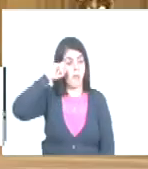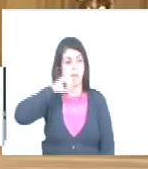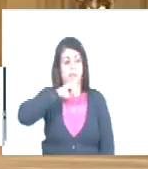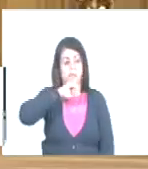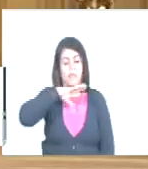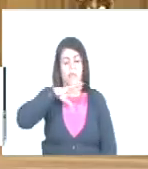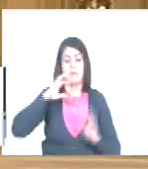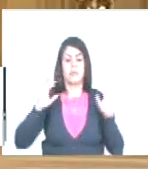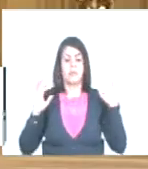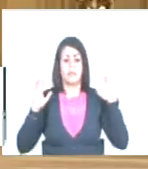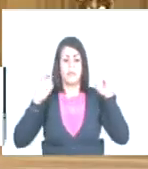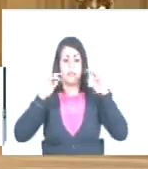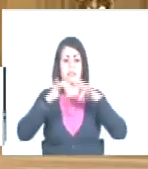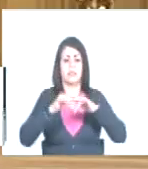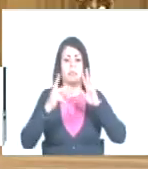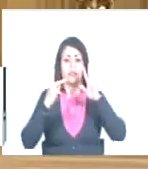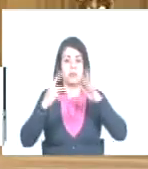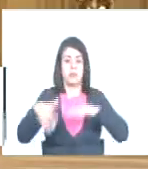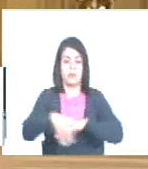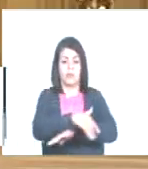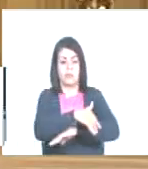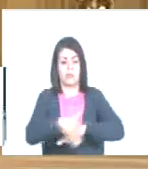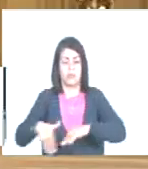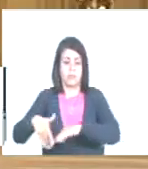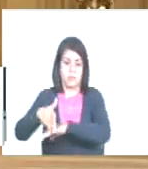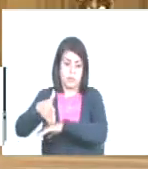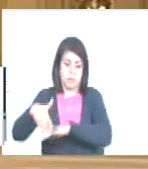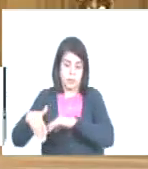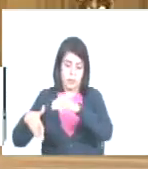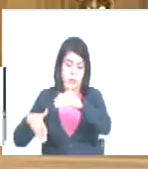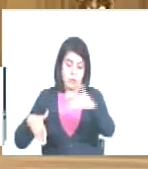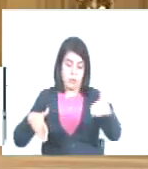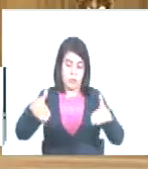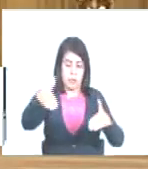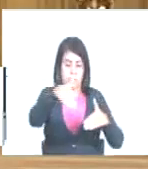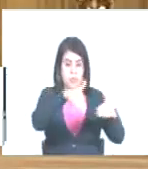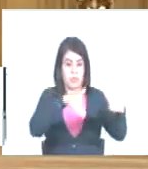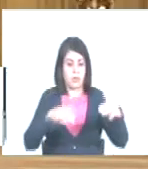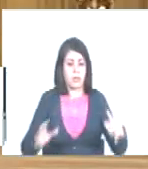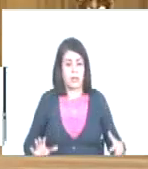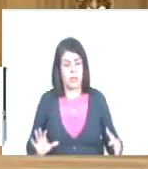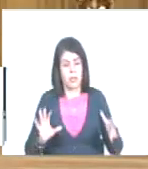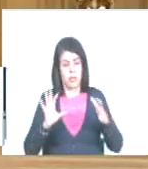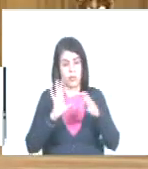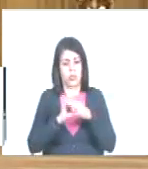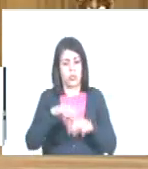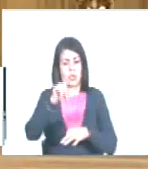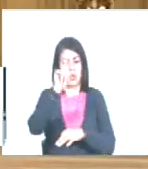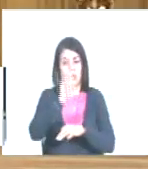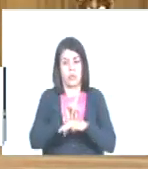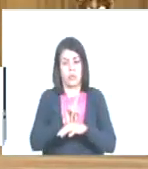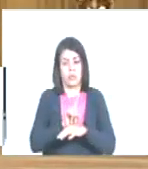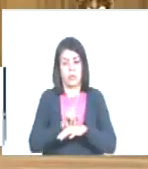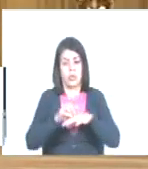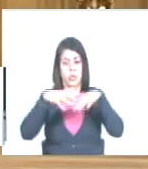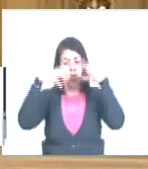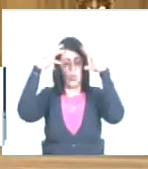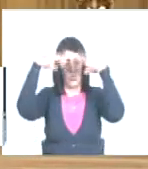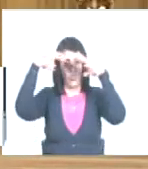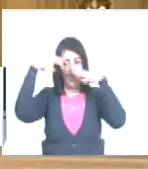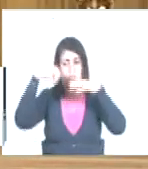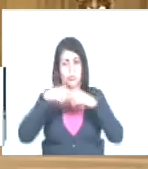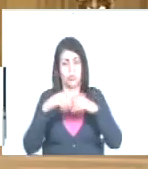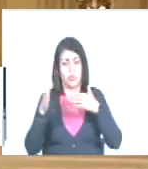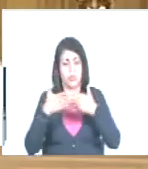histórica concentración de las siete venidas donde el comandante Chávez y el pueblo nos unimos en uno solo, bajo esa lluvia, en